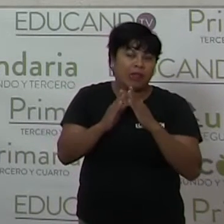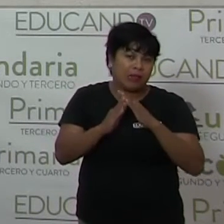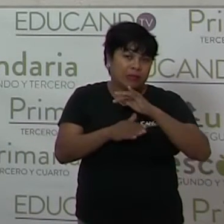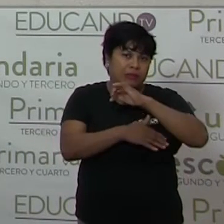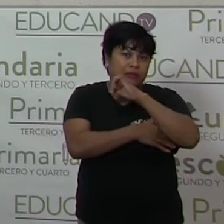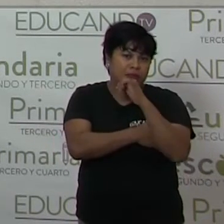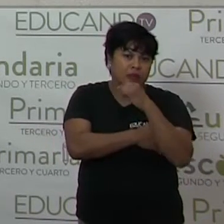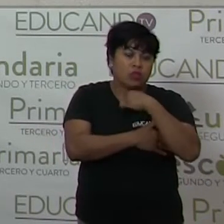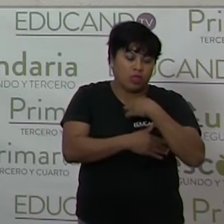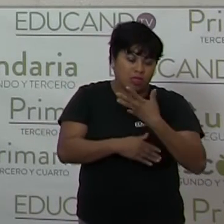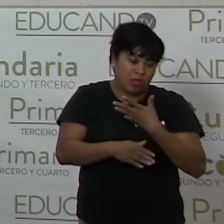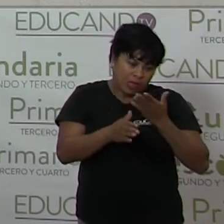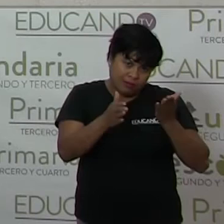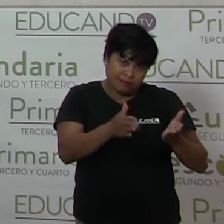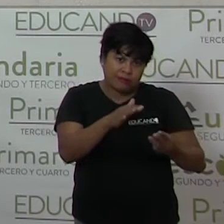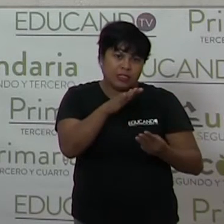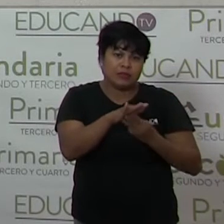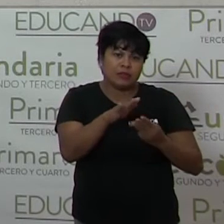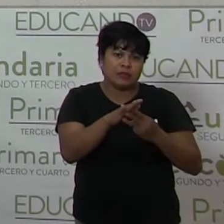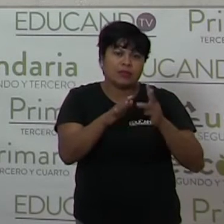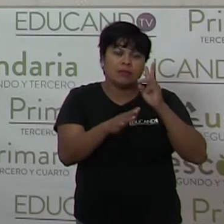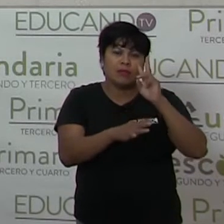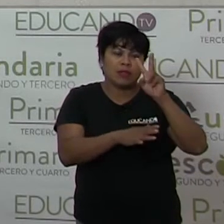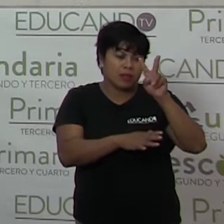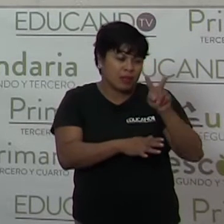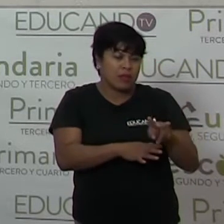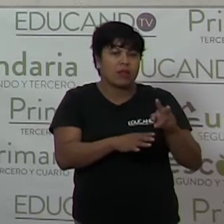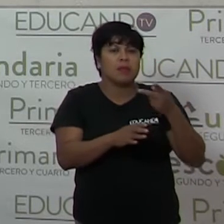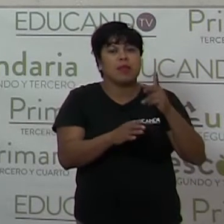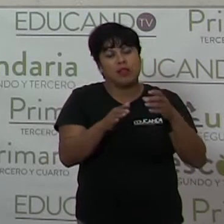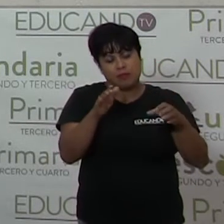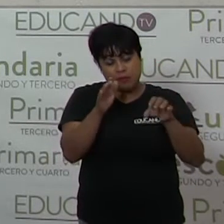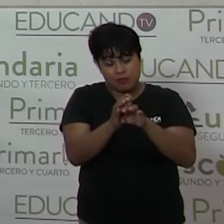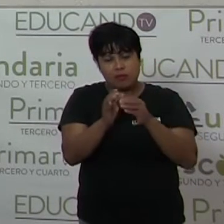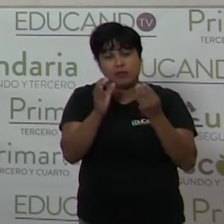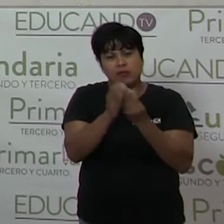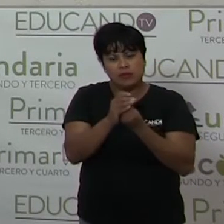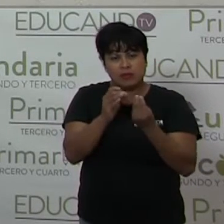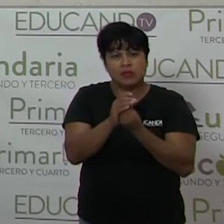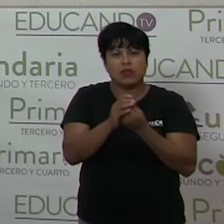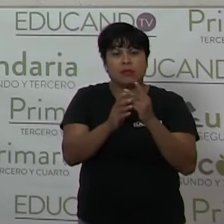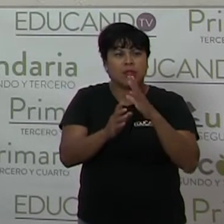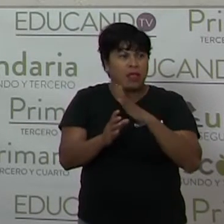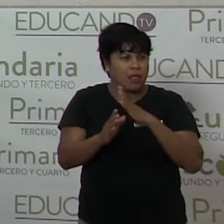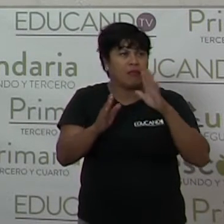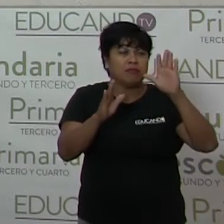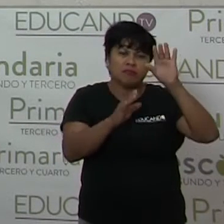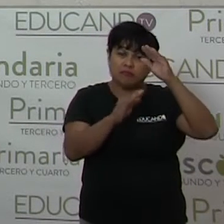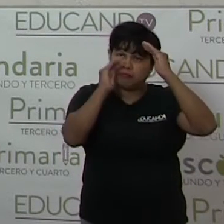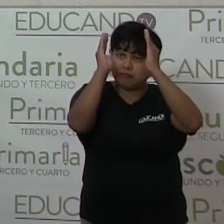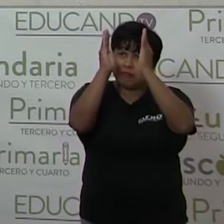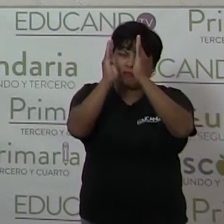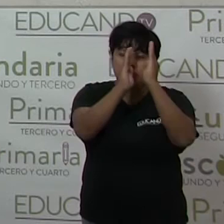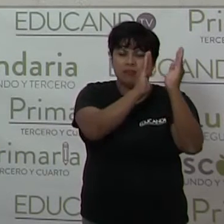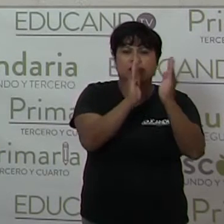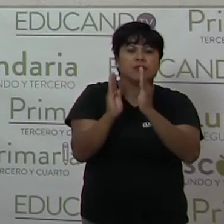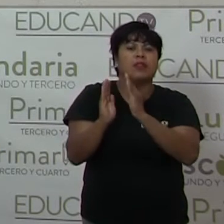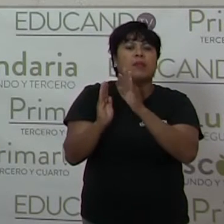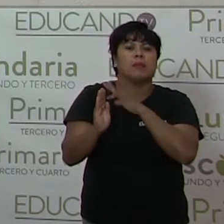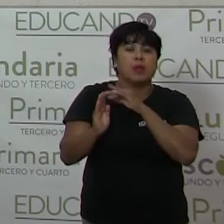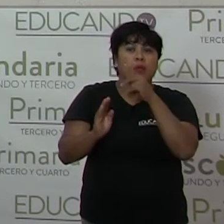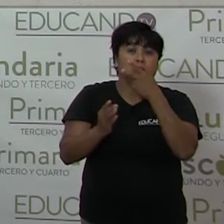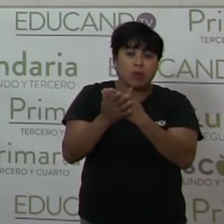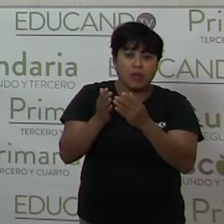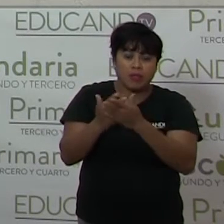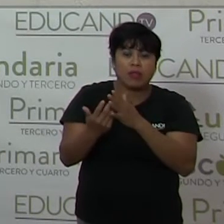yo aquí los tengo sobre el escritorio a lo ideal es que en el salón de clases con estos angelitos pero sus bibliotecas